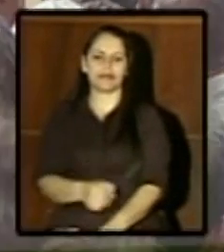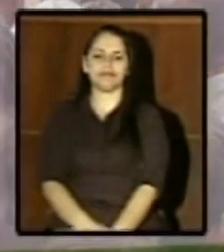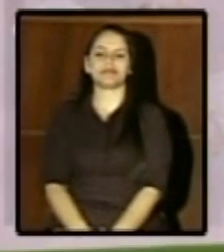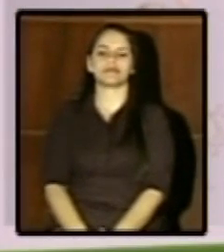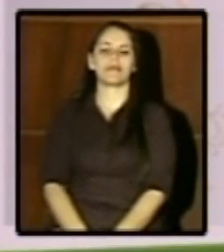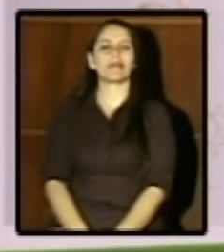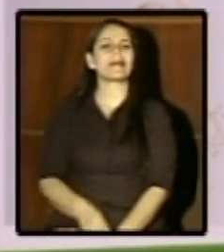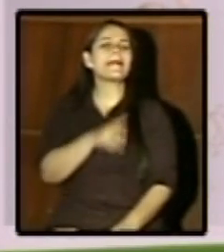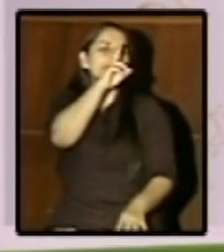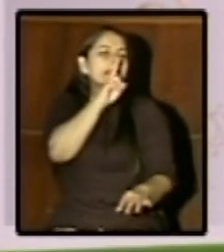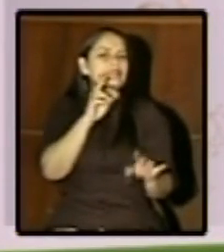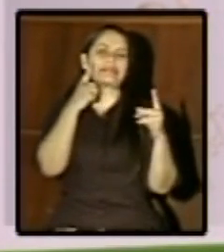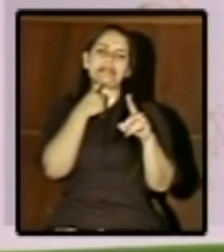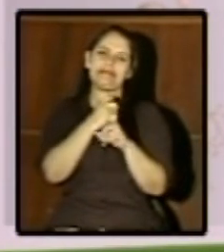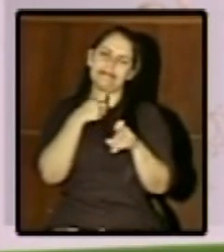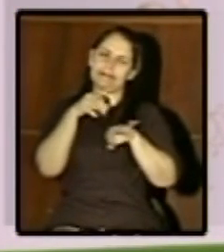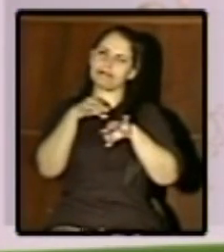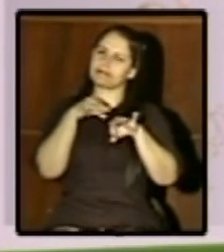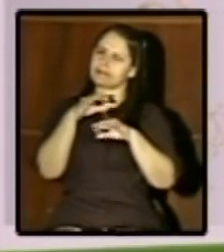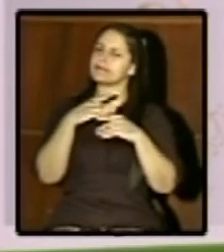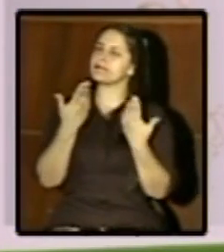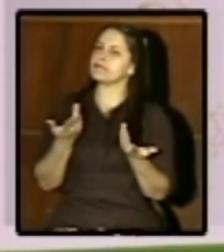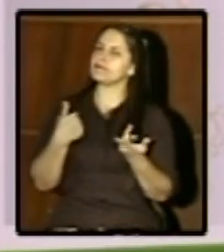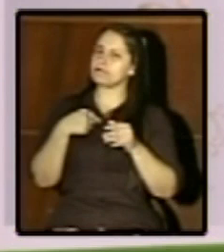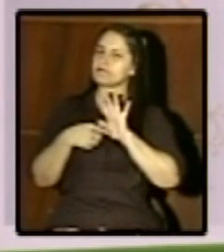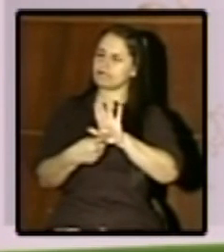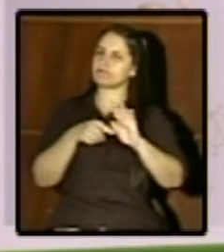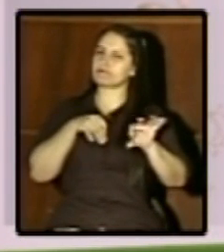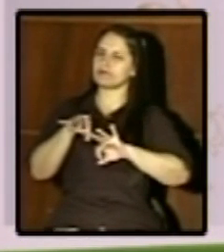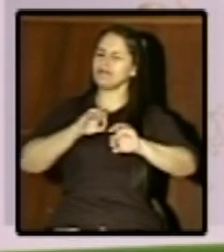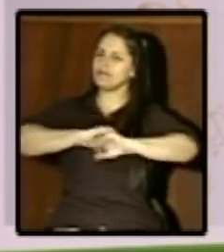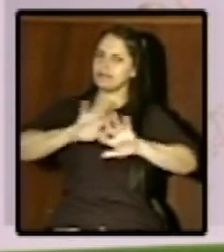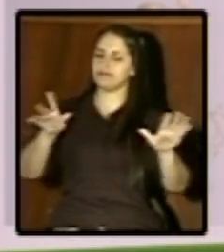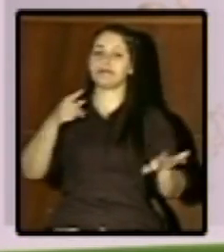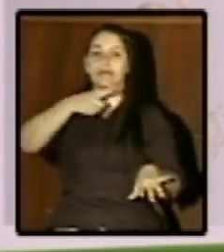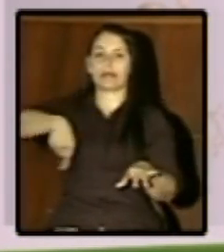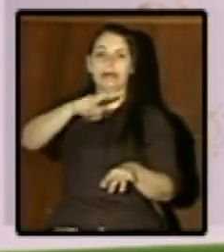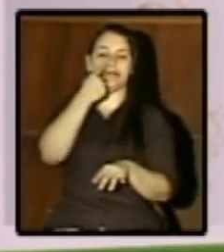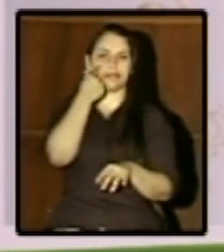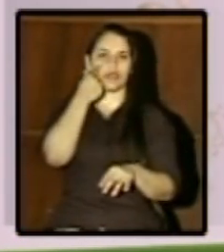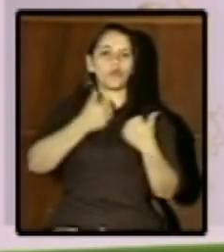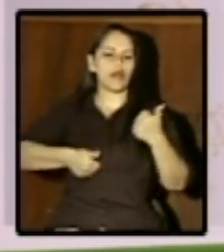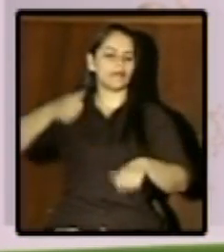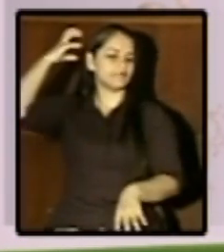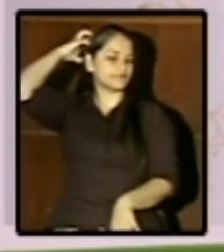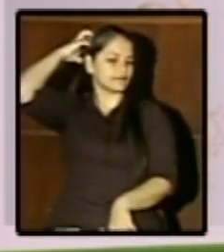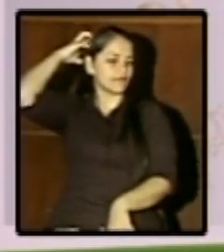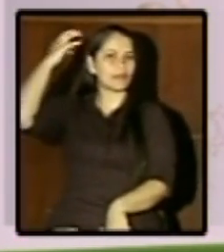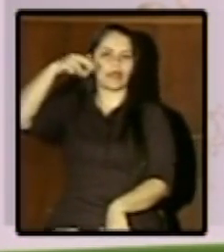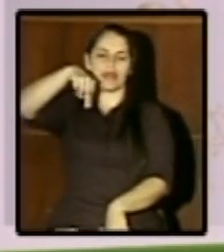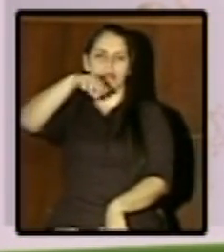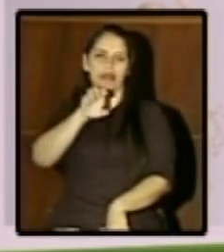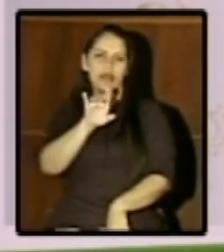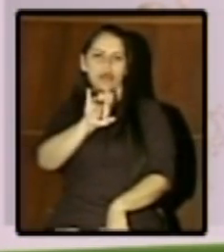Esto pues se ve enredadito y en realidad lo es, pero yo quiero simplemente que analicemos esta estructura. Esta es la neurona. La neurona es